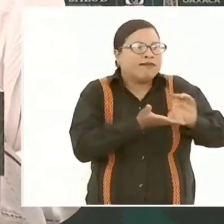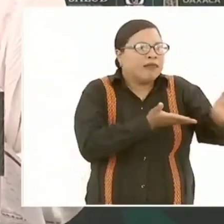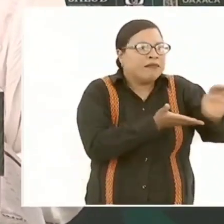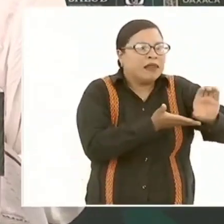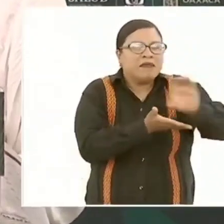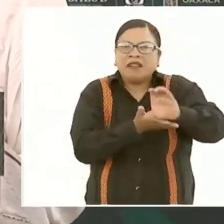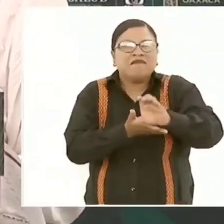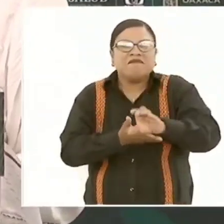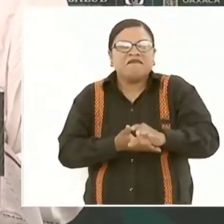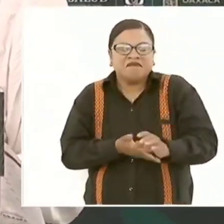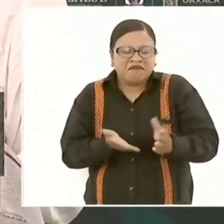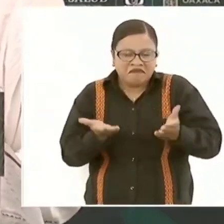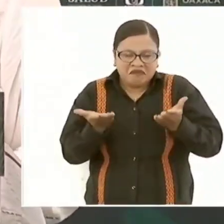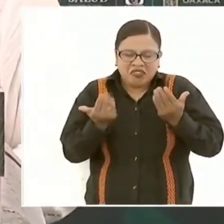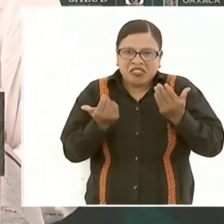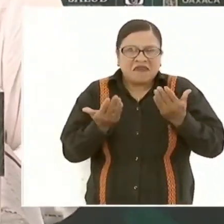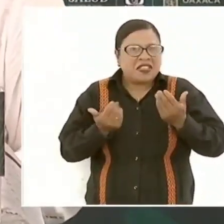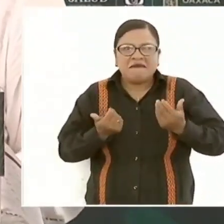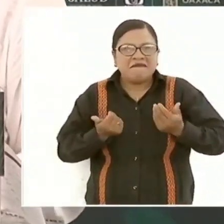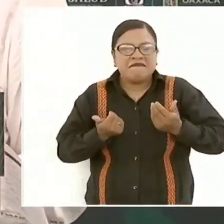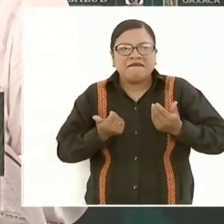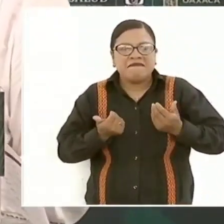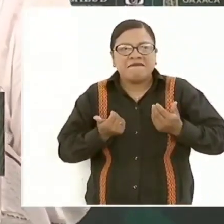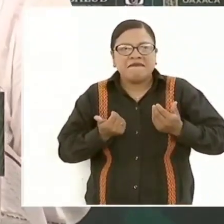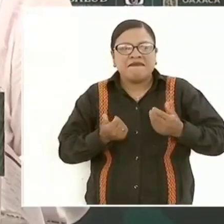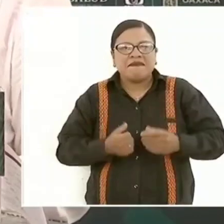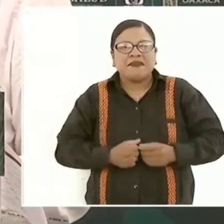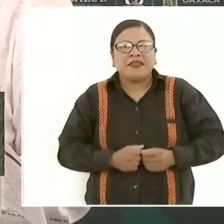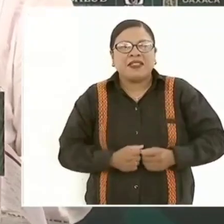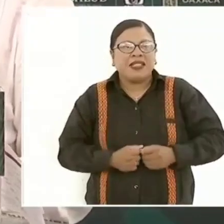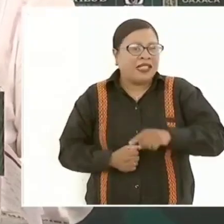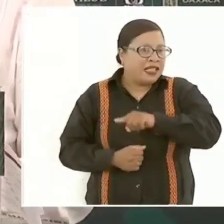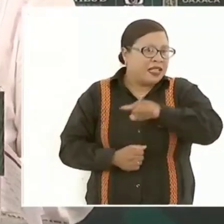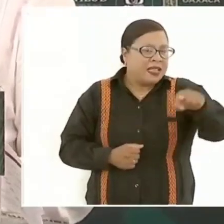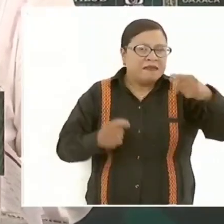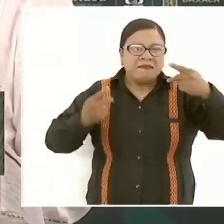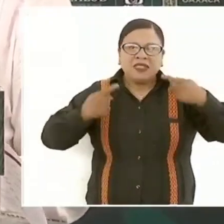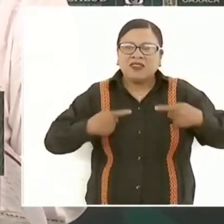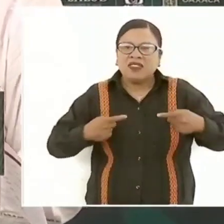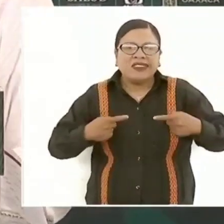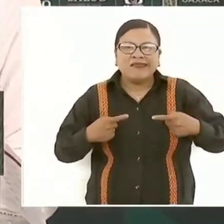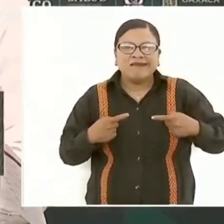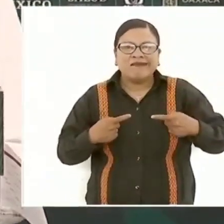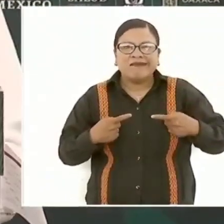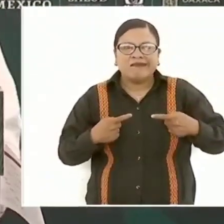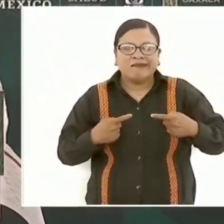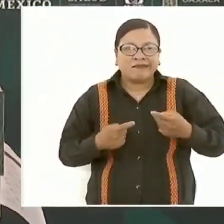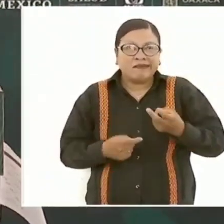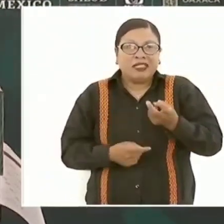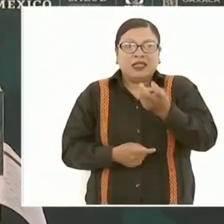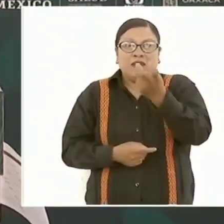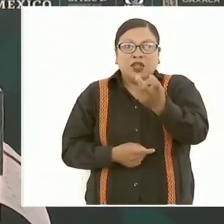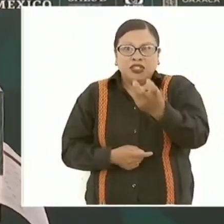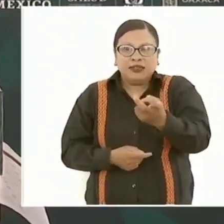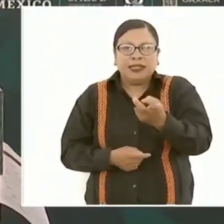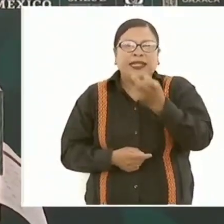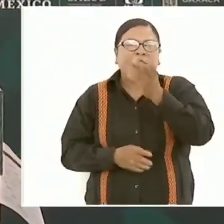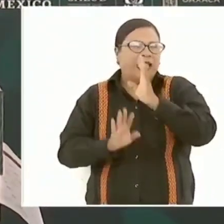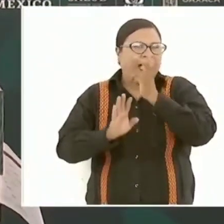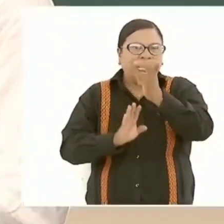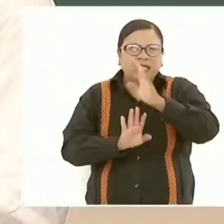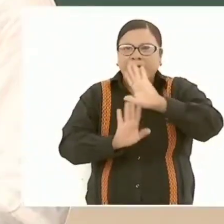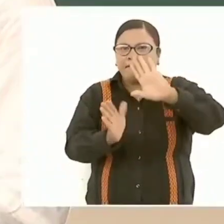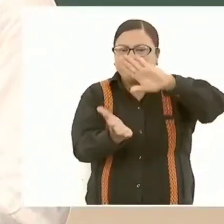es decir, no se le entregaba a la gente. Por eso ya todo es